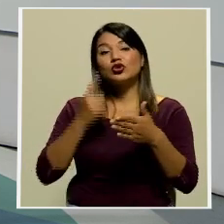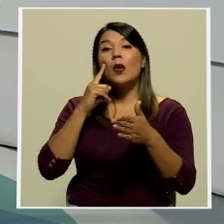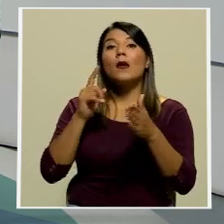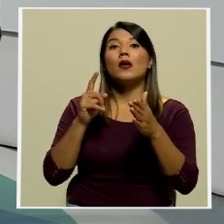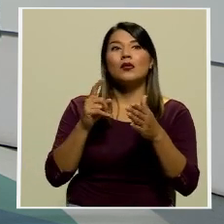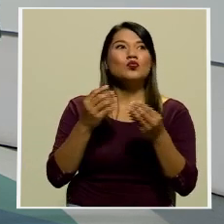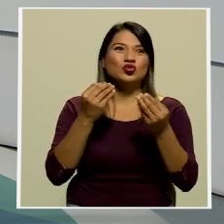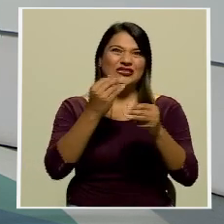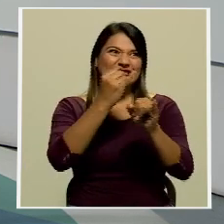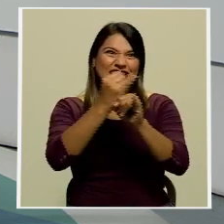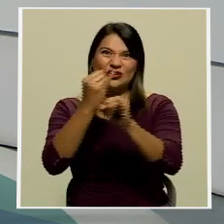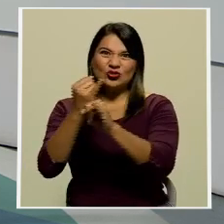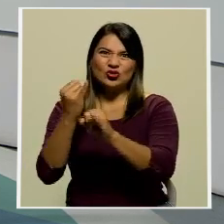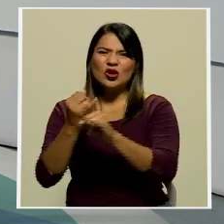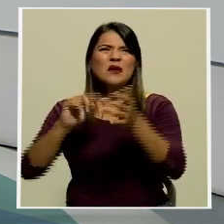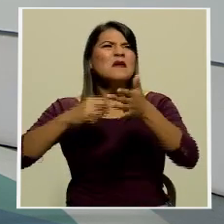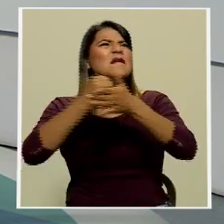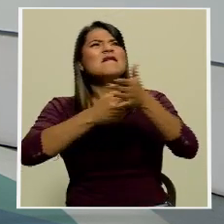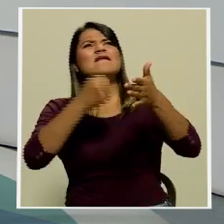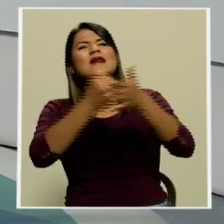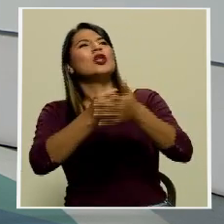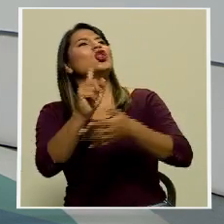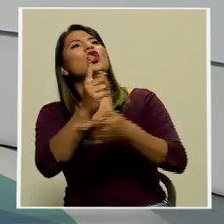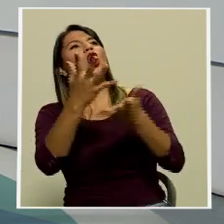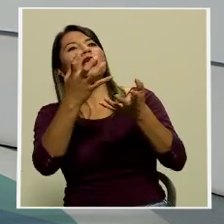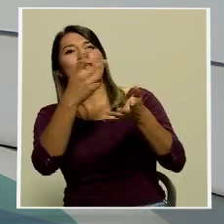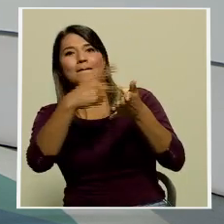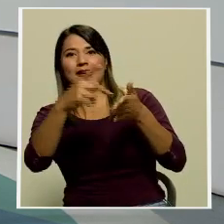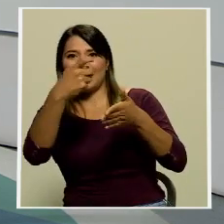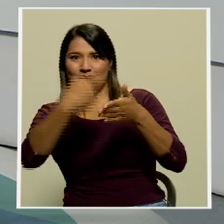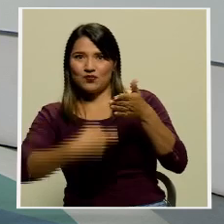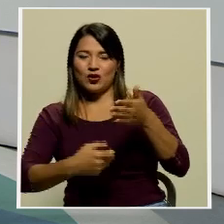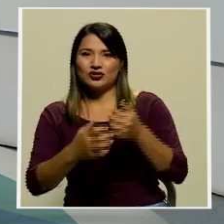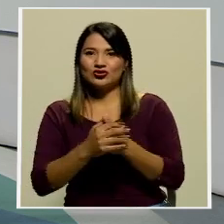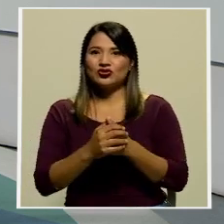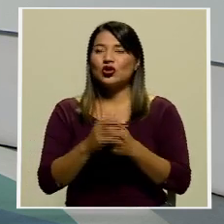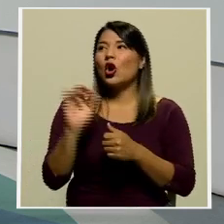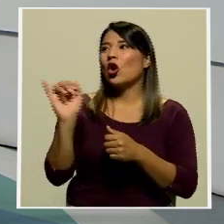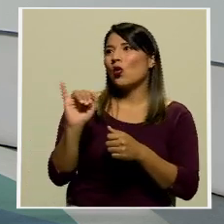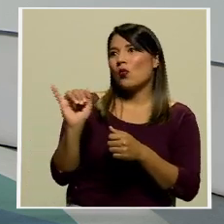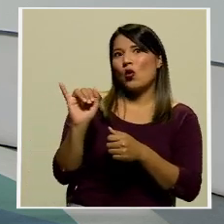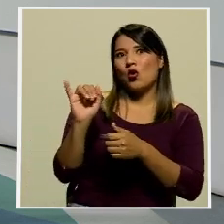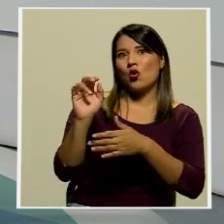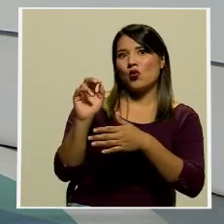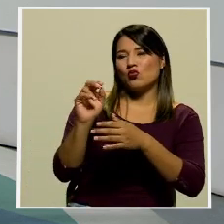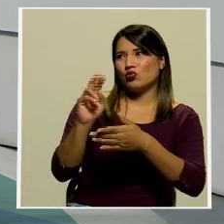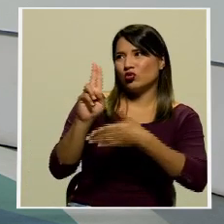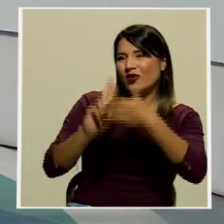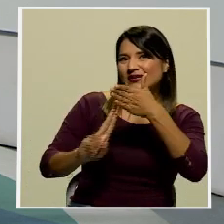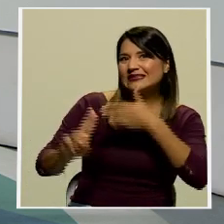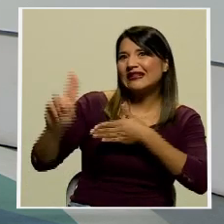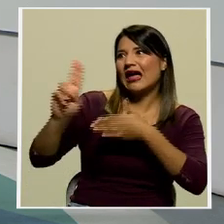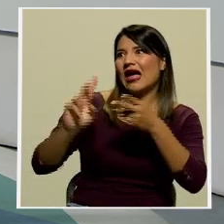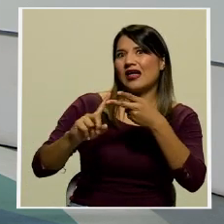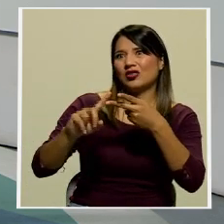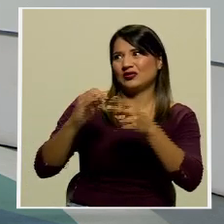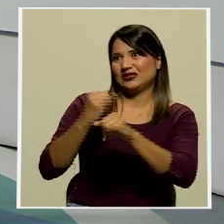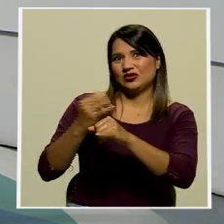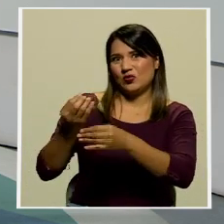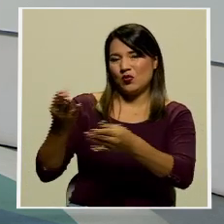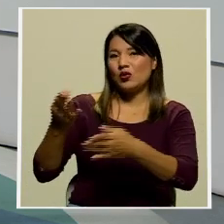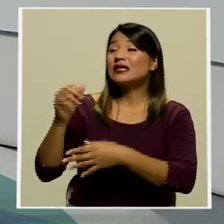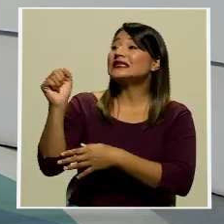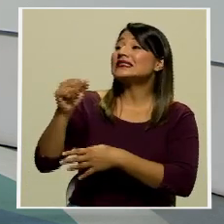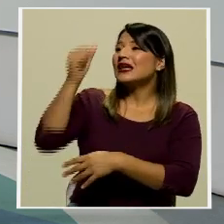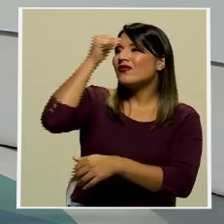públicas, exactamente. Ellos decían que no podían estar dentro de la regla fiscal, principalmente también recuerdo en el caso de los médicos,